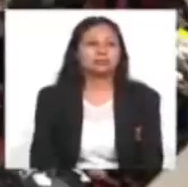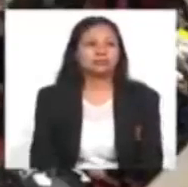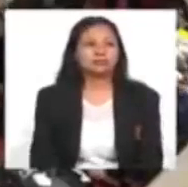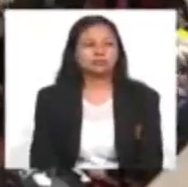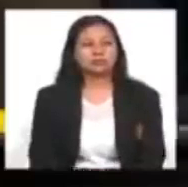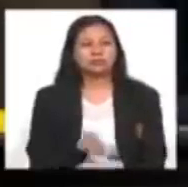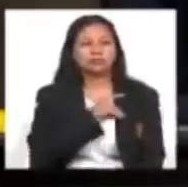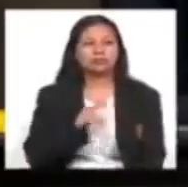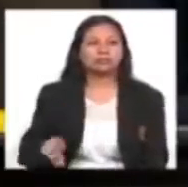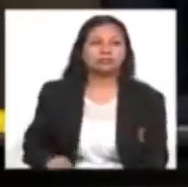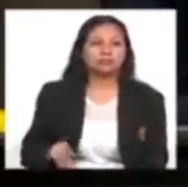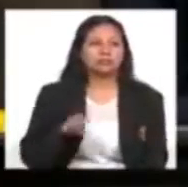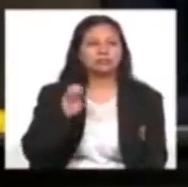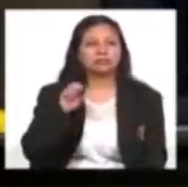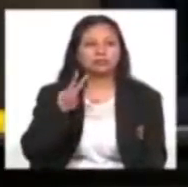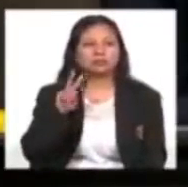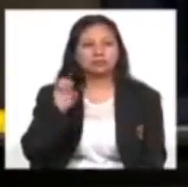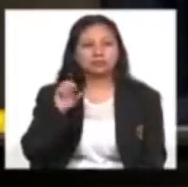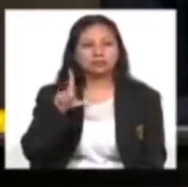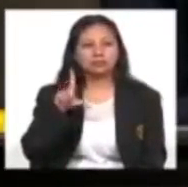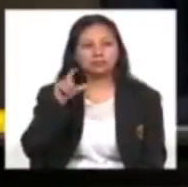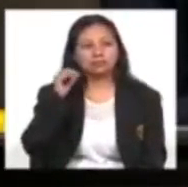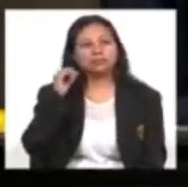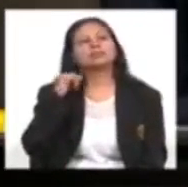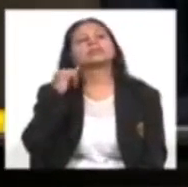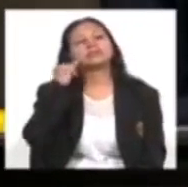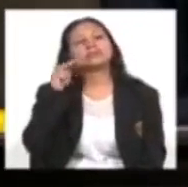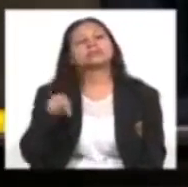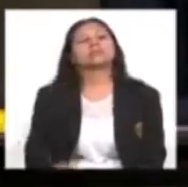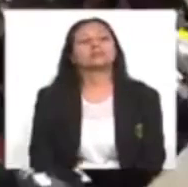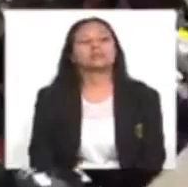Tiene la palabra la diputada Evelyn Morataya.